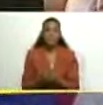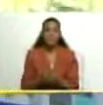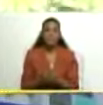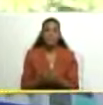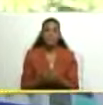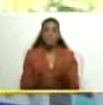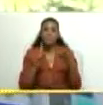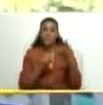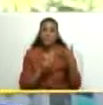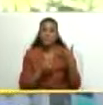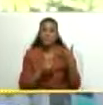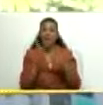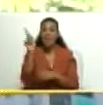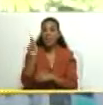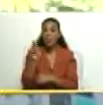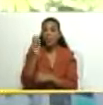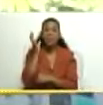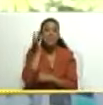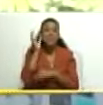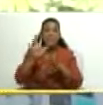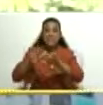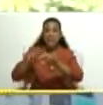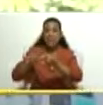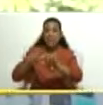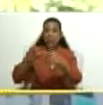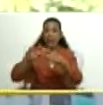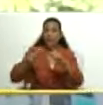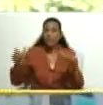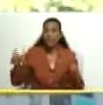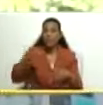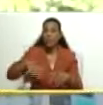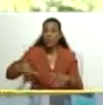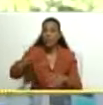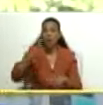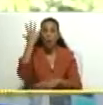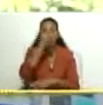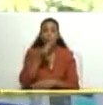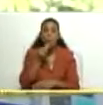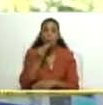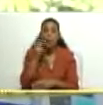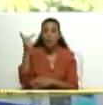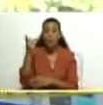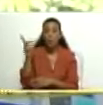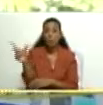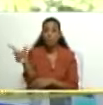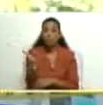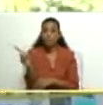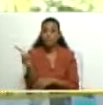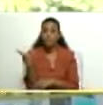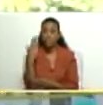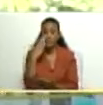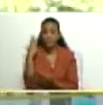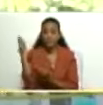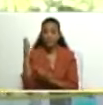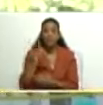Está la diputada y secretaria general de la juventud del Partido Socialista Unido de